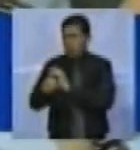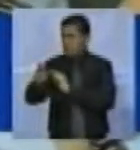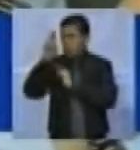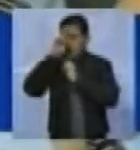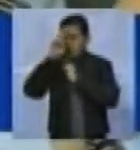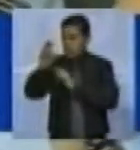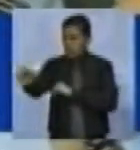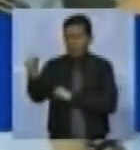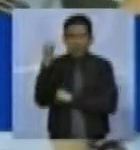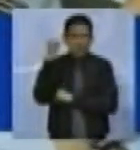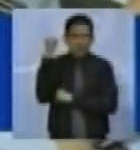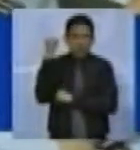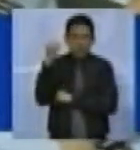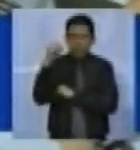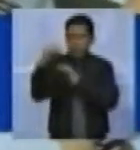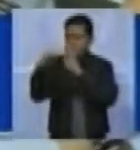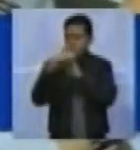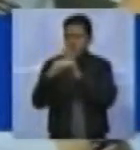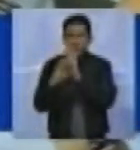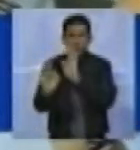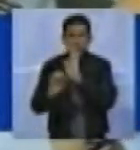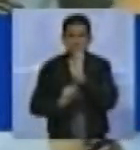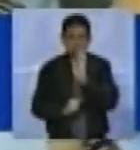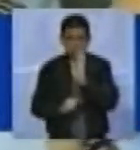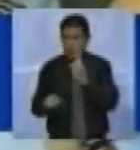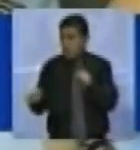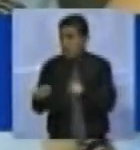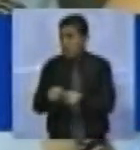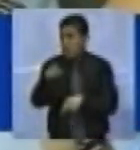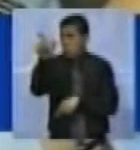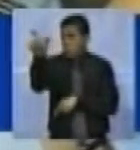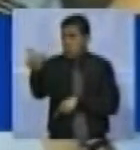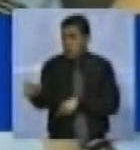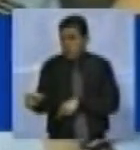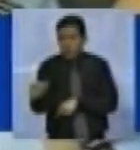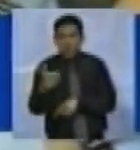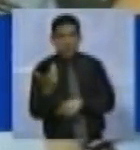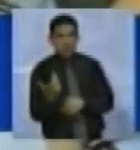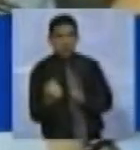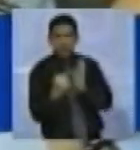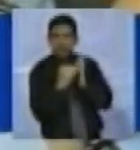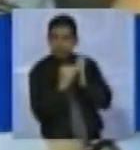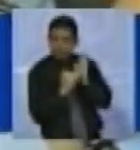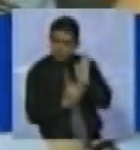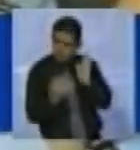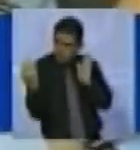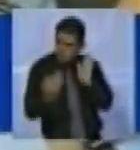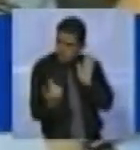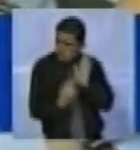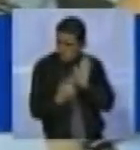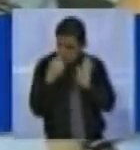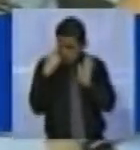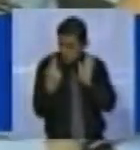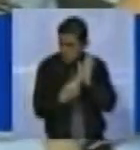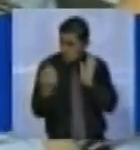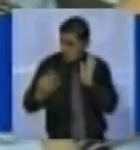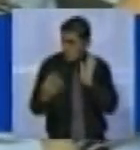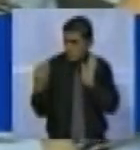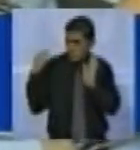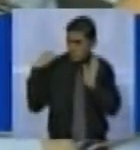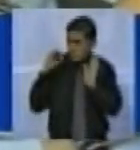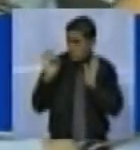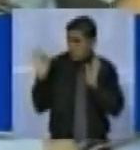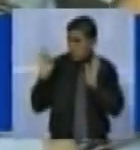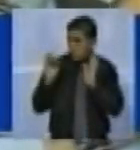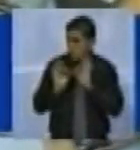los derechos que deben respetarse en ese caso, así como también, por supuesto, exige del asilado, del señor Assange, que cumpla obligaciones que son